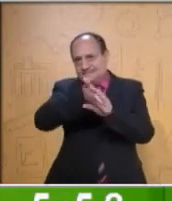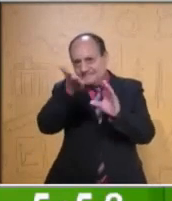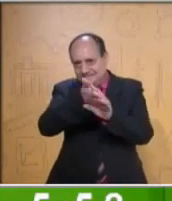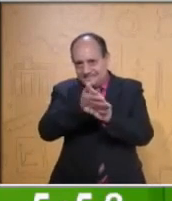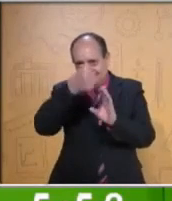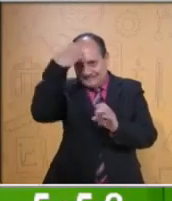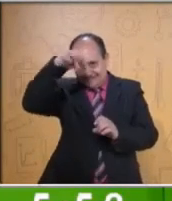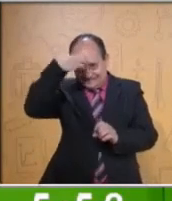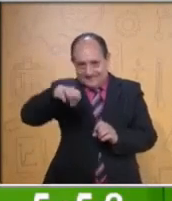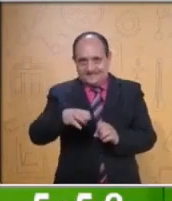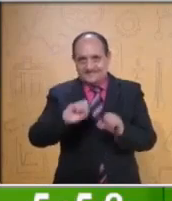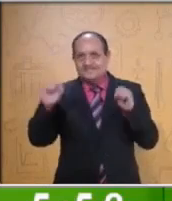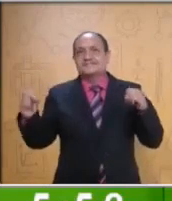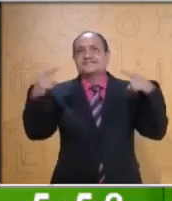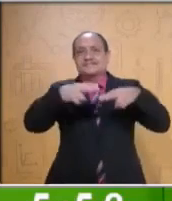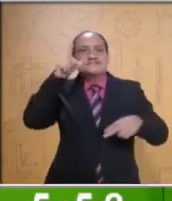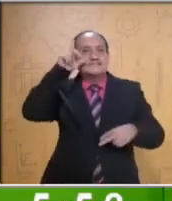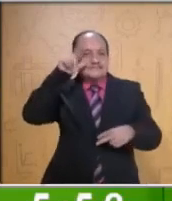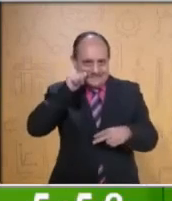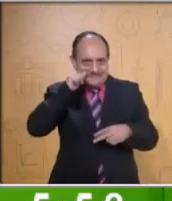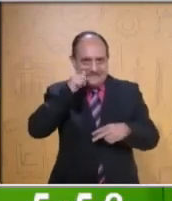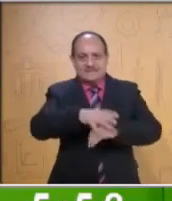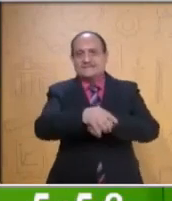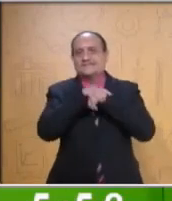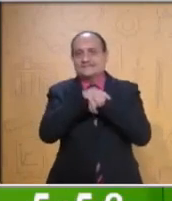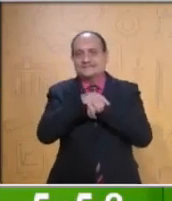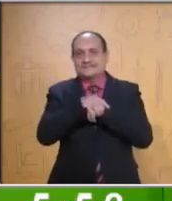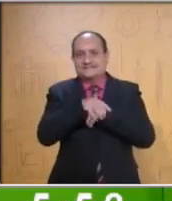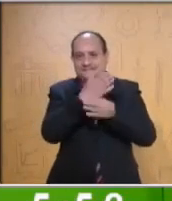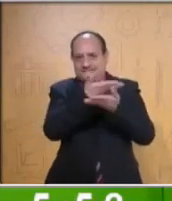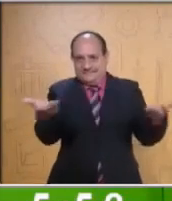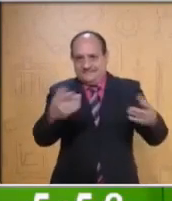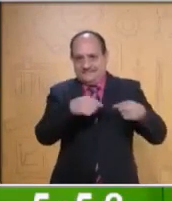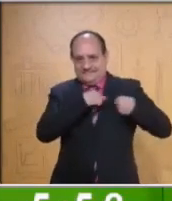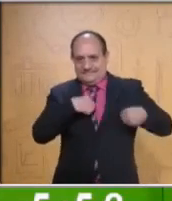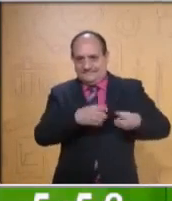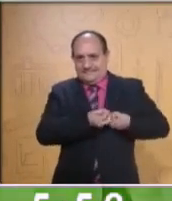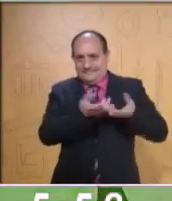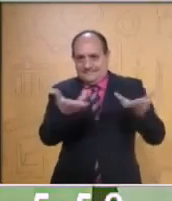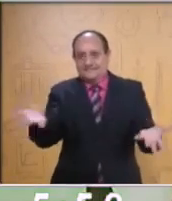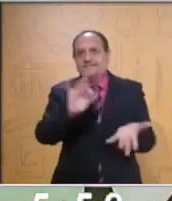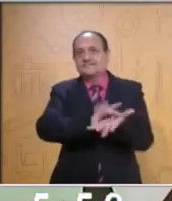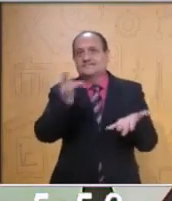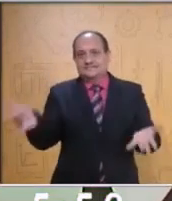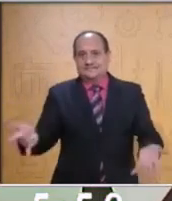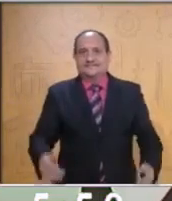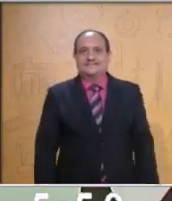experiencias. Nos vemos el día de mañana. Saludos a todos de corazón. Muchas gracias.